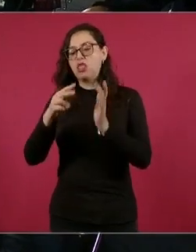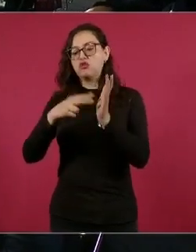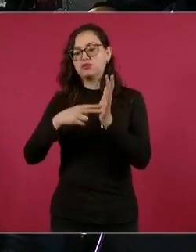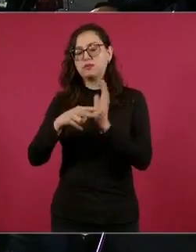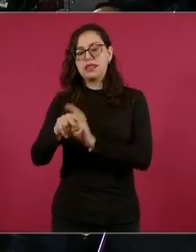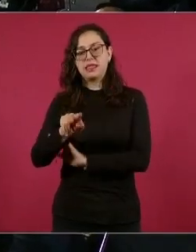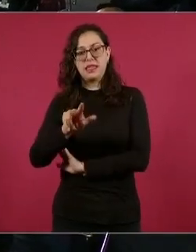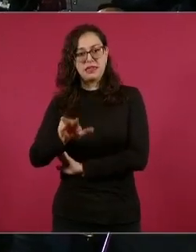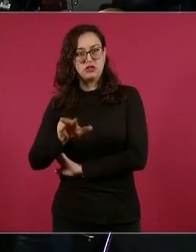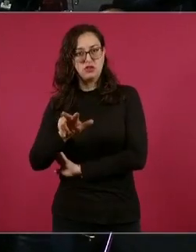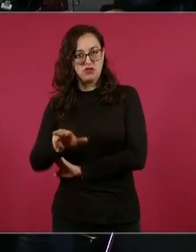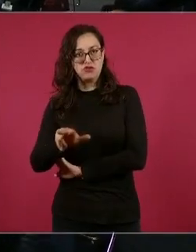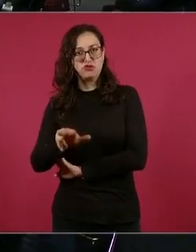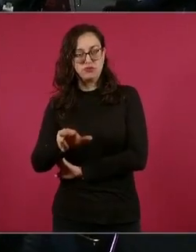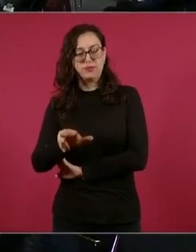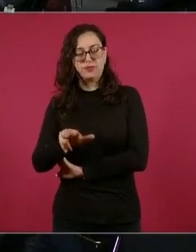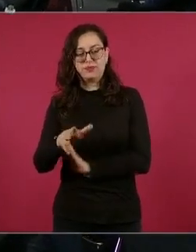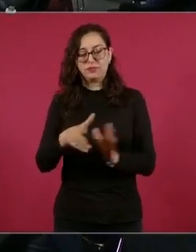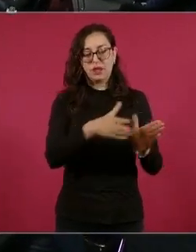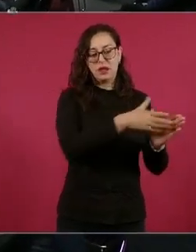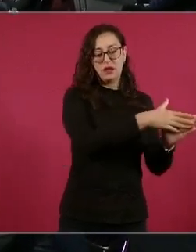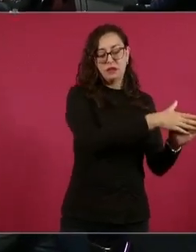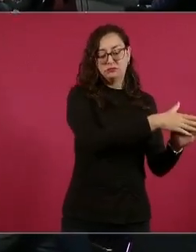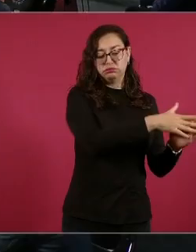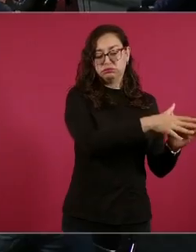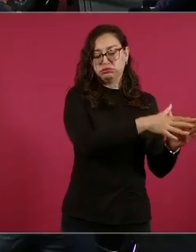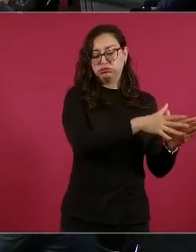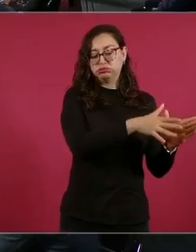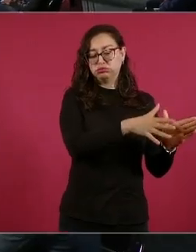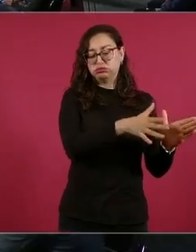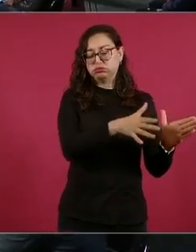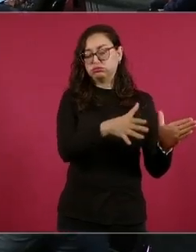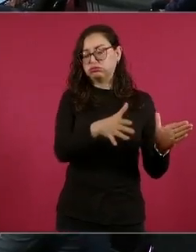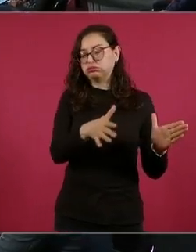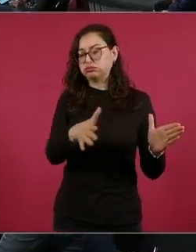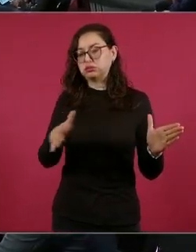2018, llevaba como